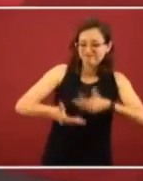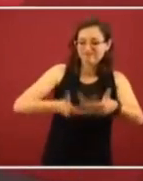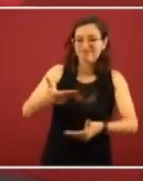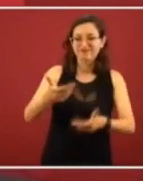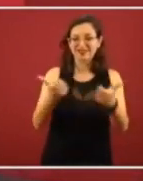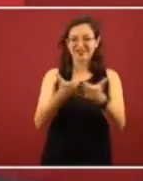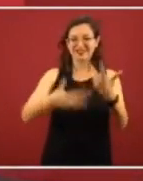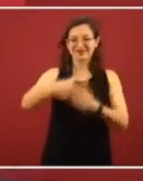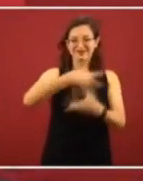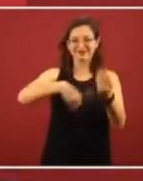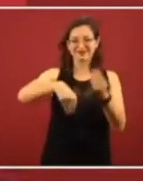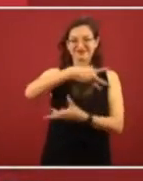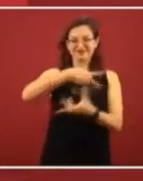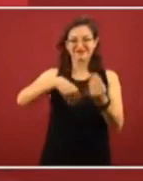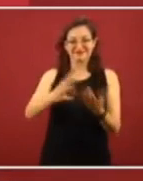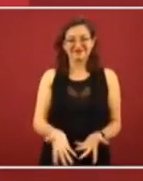económica.